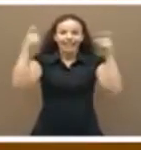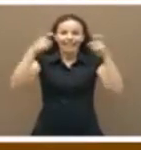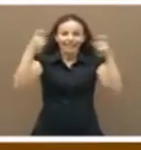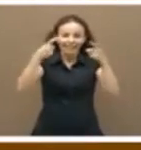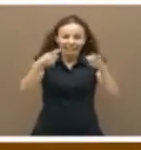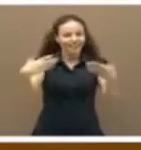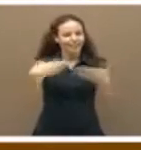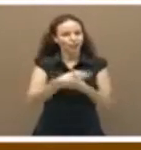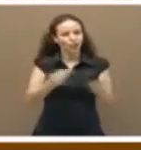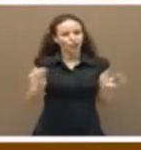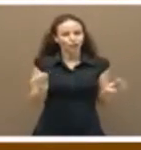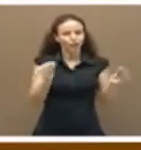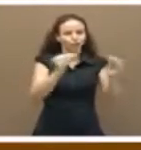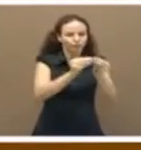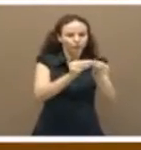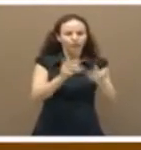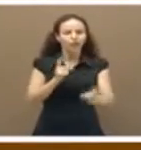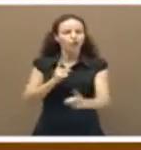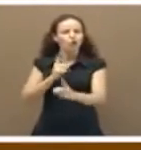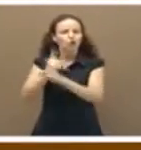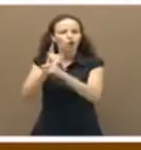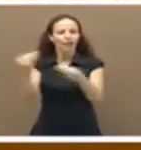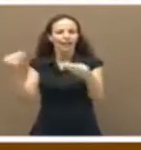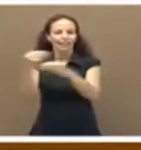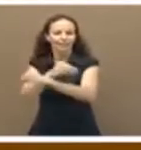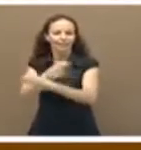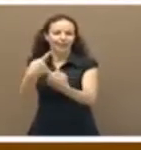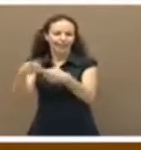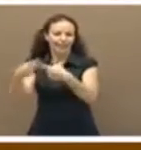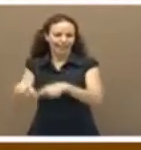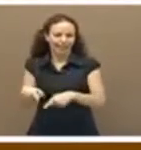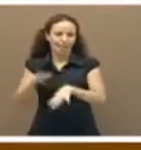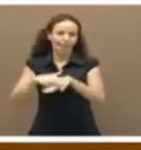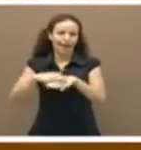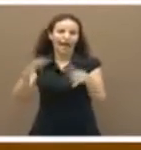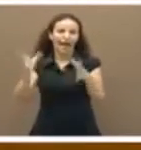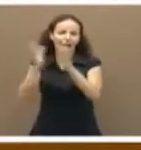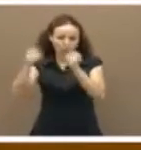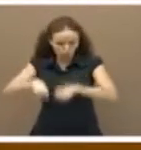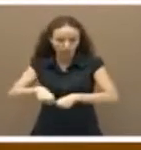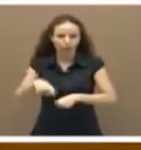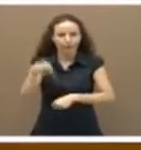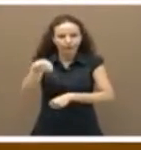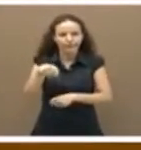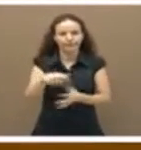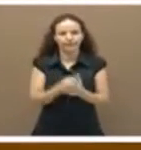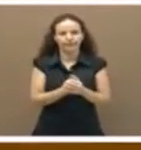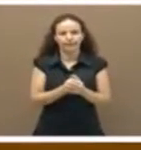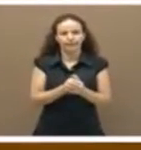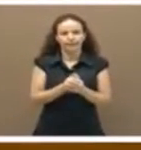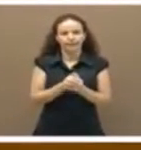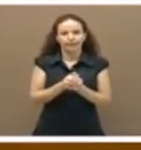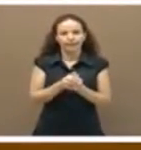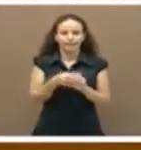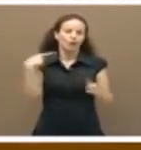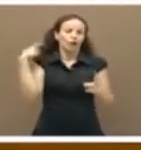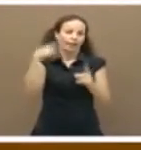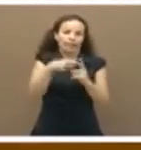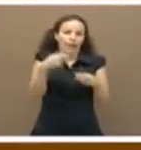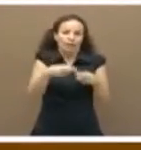intentar luchar contra las diferencias para alcanzar acuerdos. Ese es precisamente el valor de la